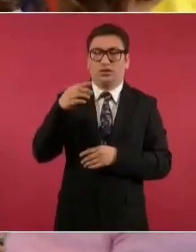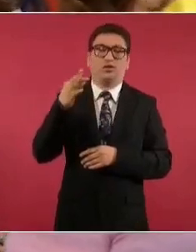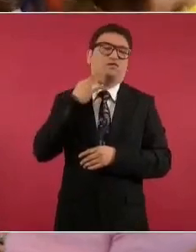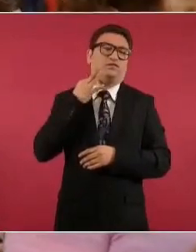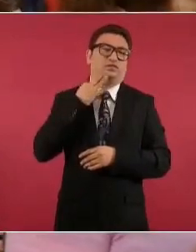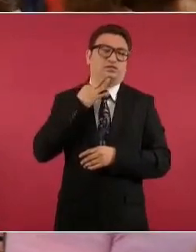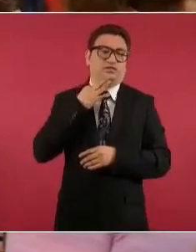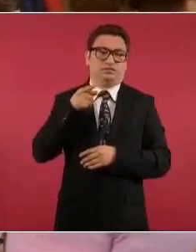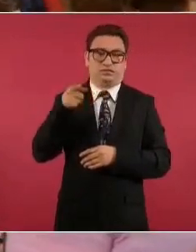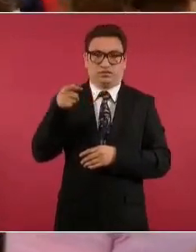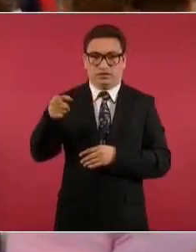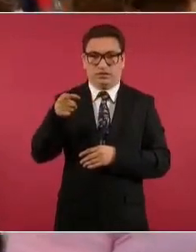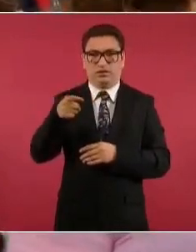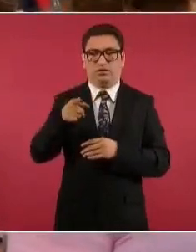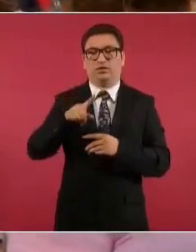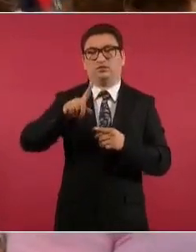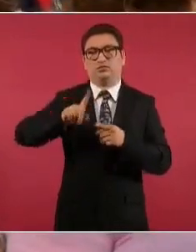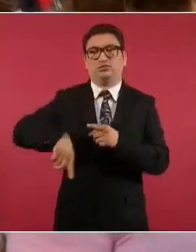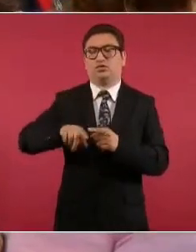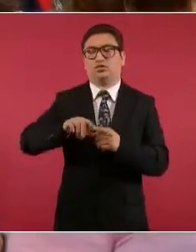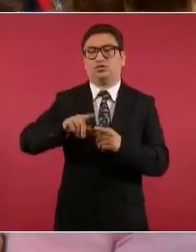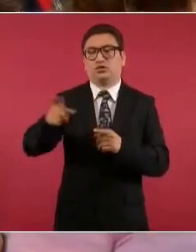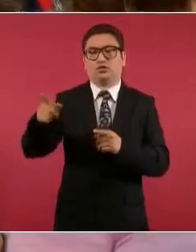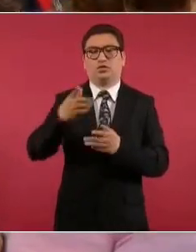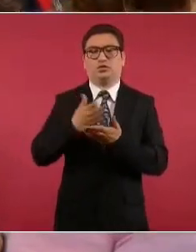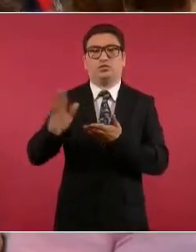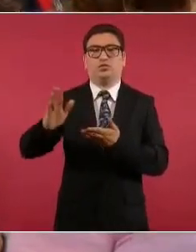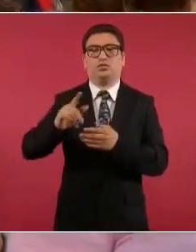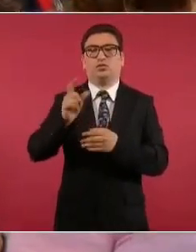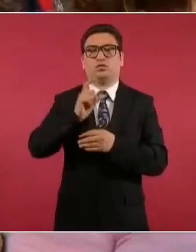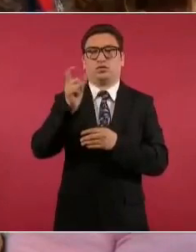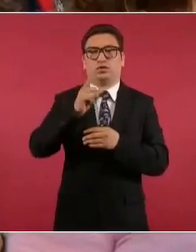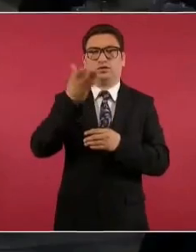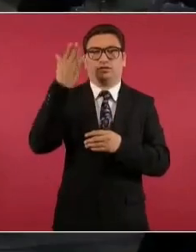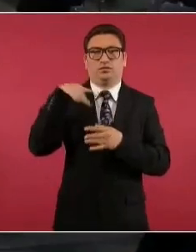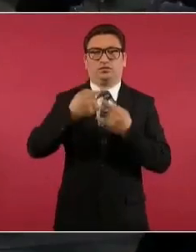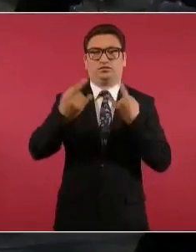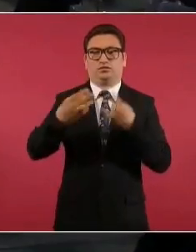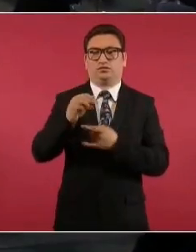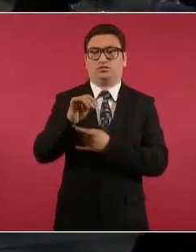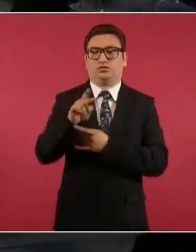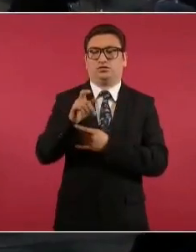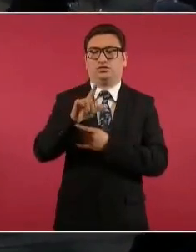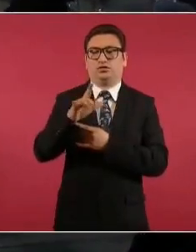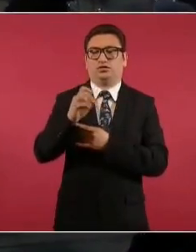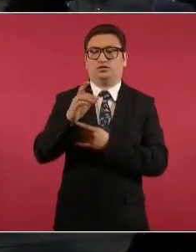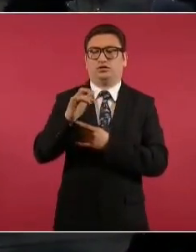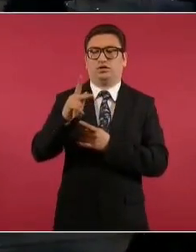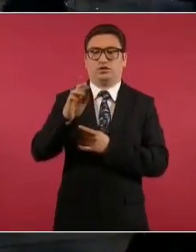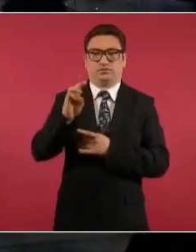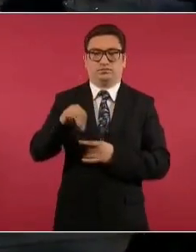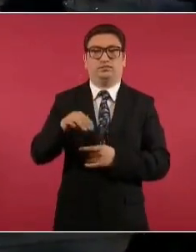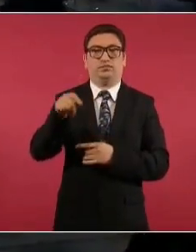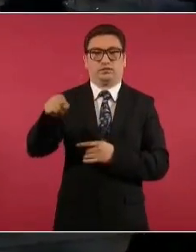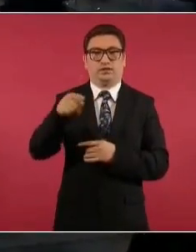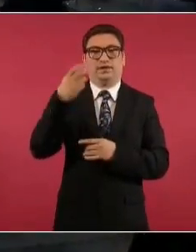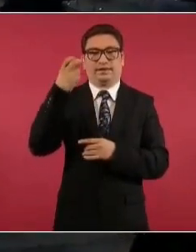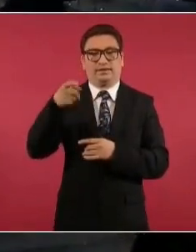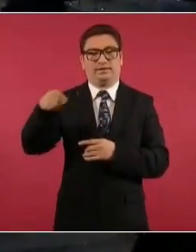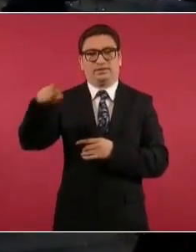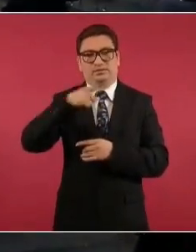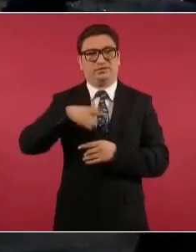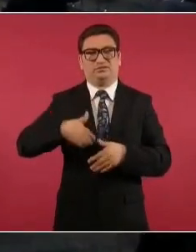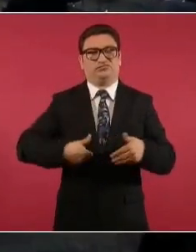fiscalía, él fue desplazado cuando fue el caso de Murillo Karam, y es parte de la